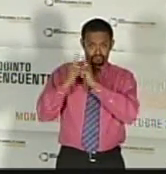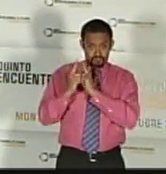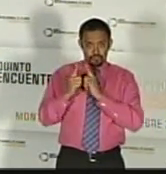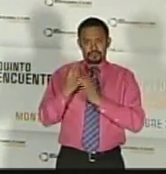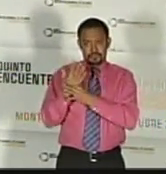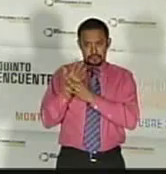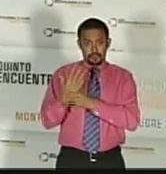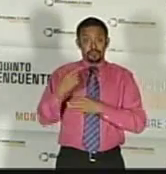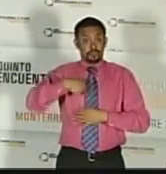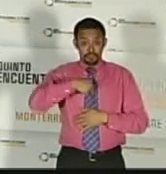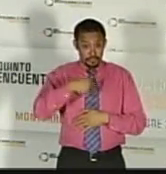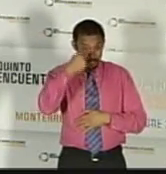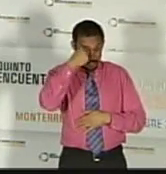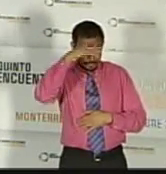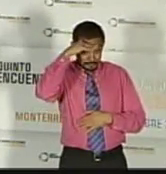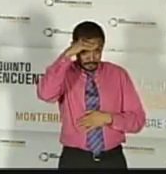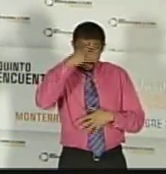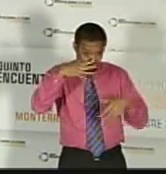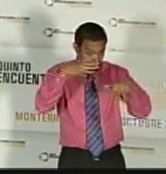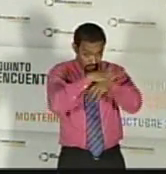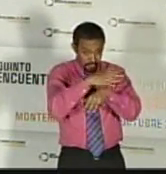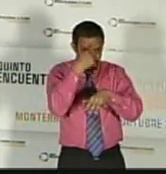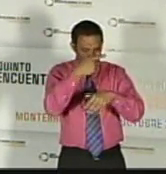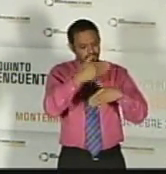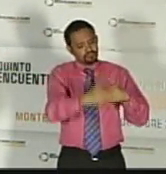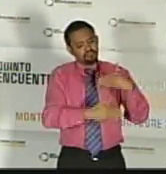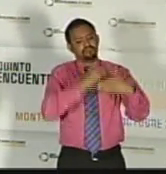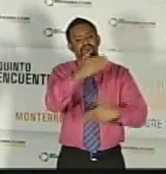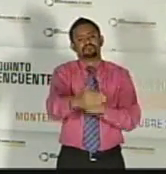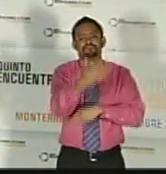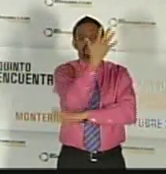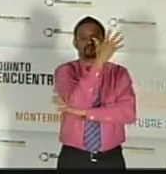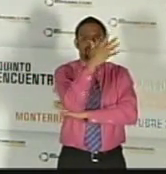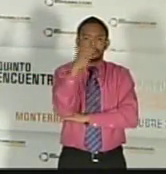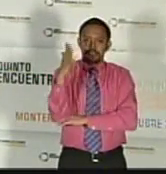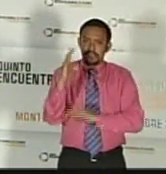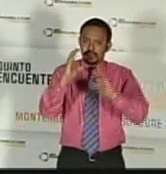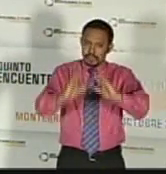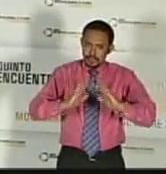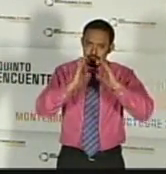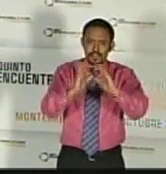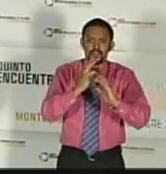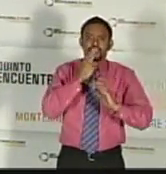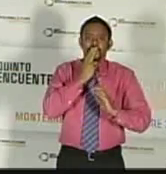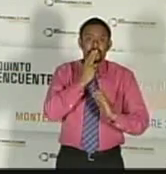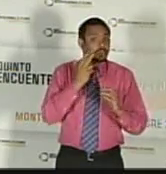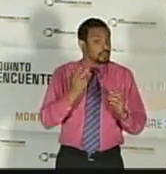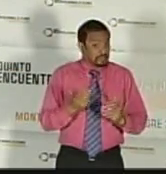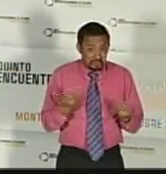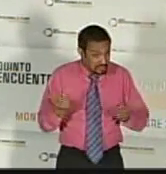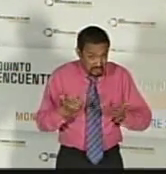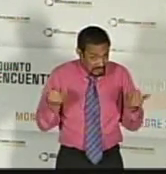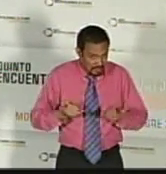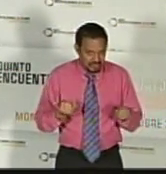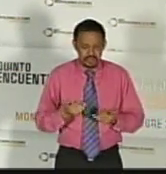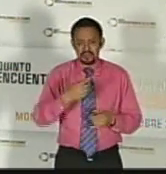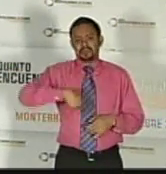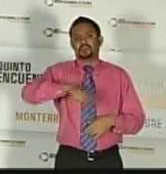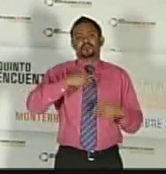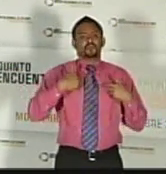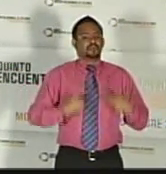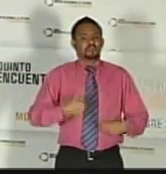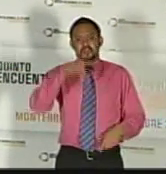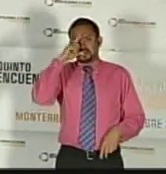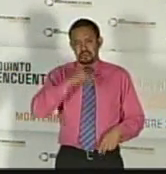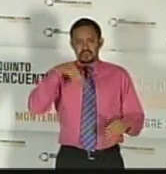de nuestra especie hacia una civilización más ecológica en 5 años, vamos a ser una especie fallida.